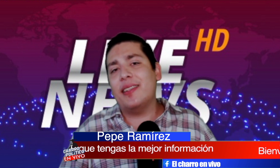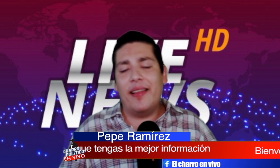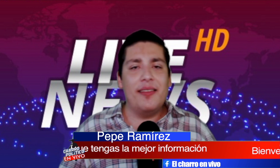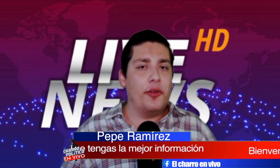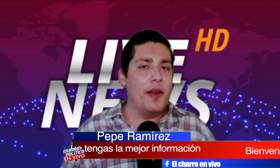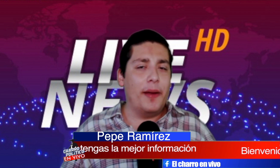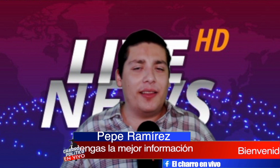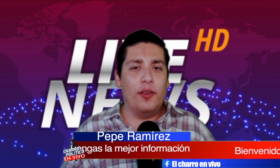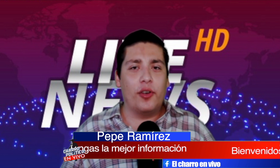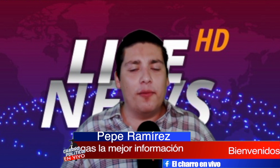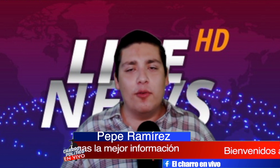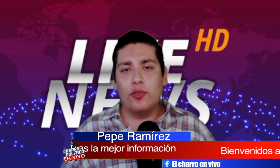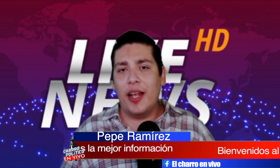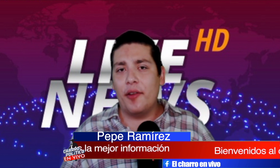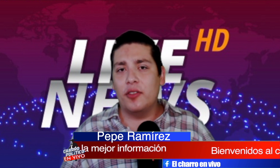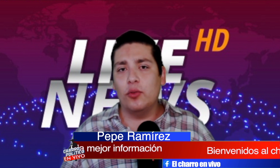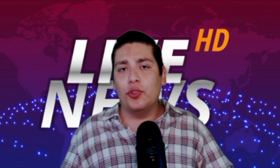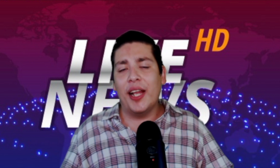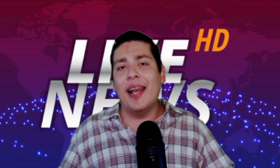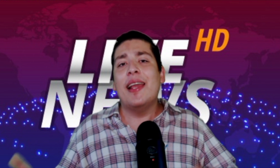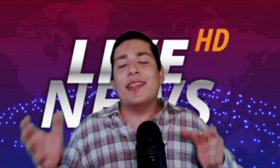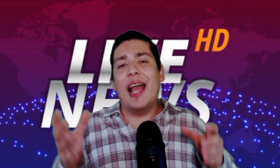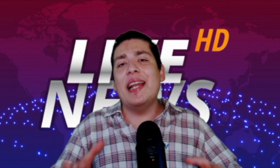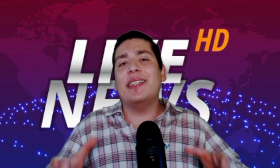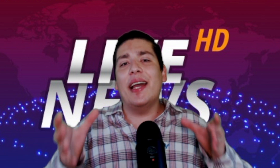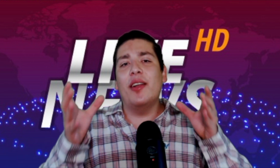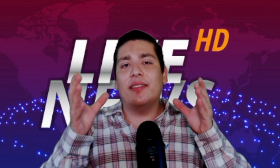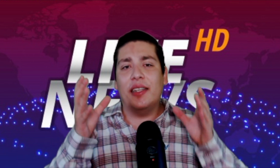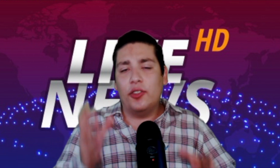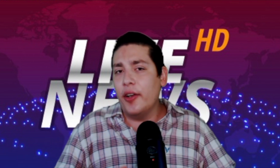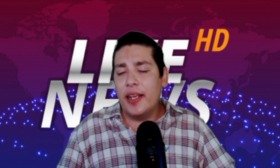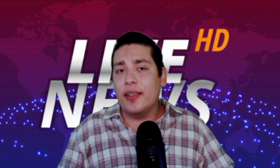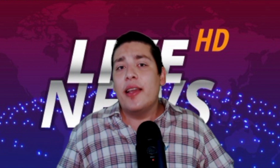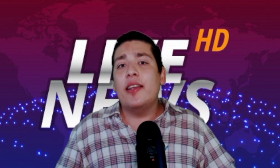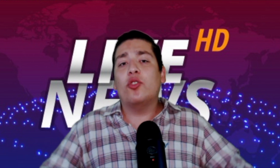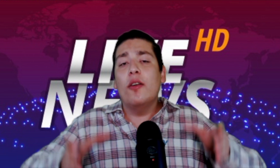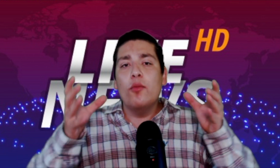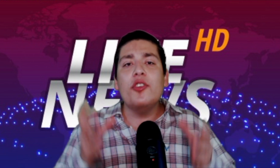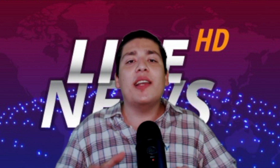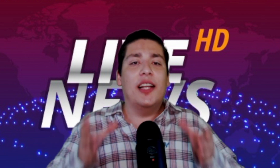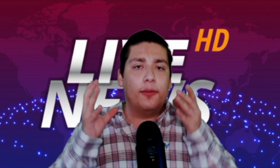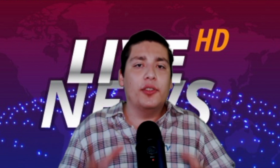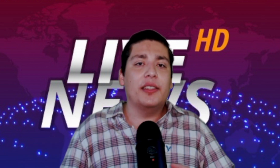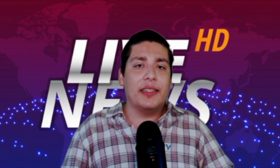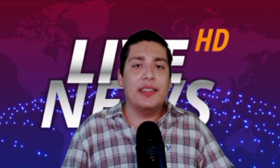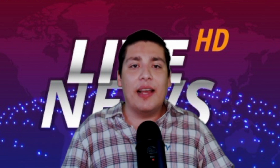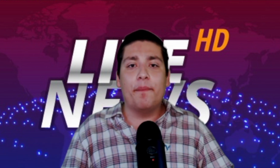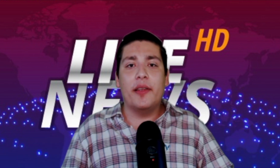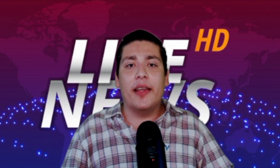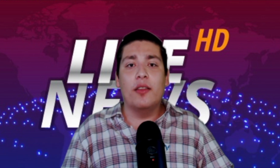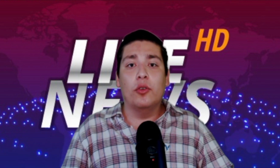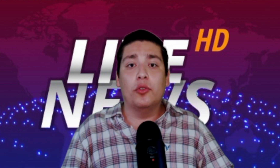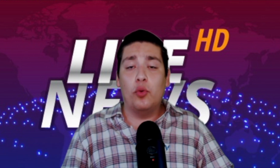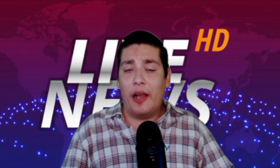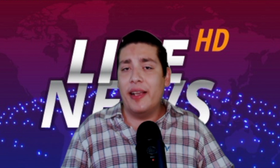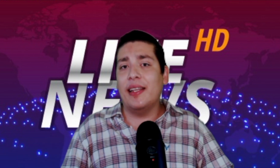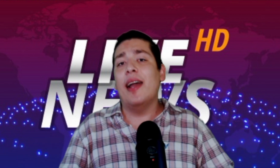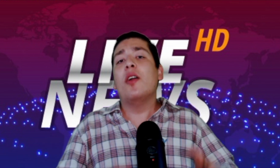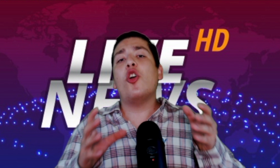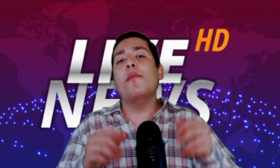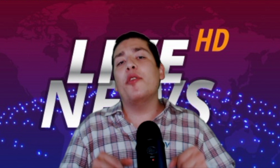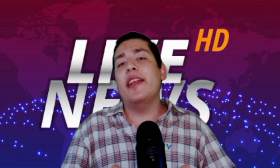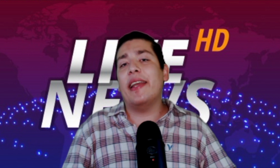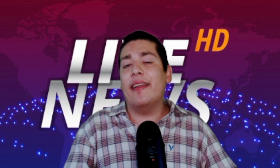y es que dentro del Partido Revolucionario Institucional ya iniciaron las traiciones, y son muchas las voces que están pidiendo su